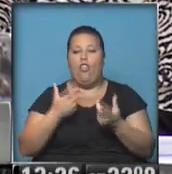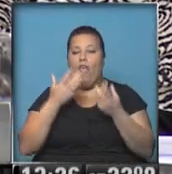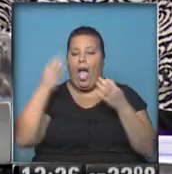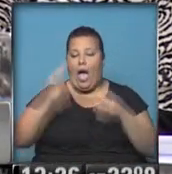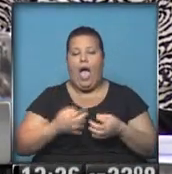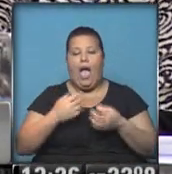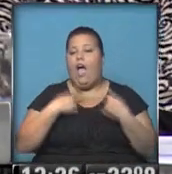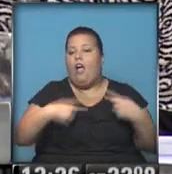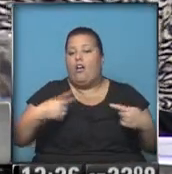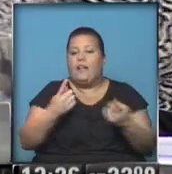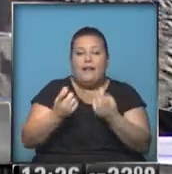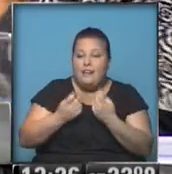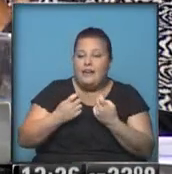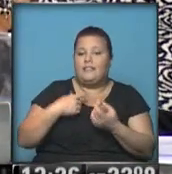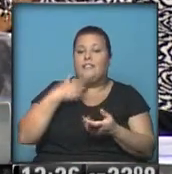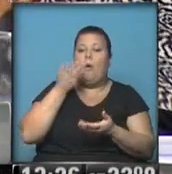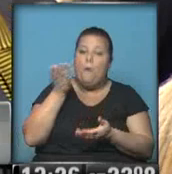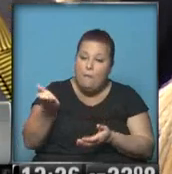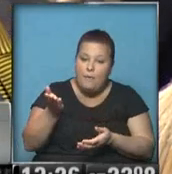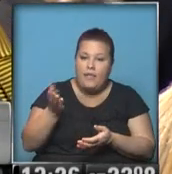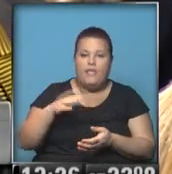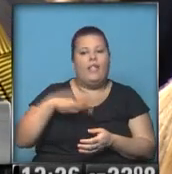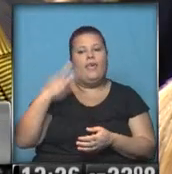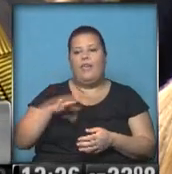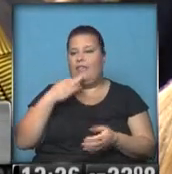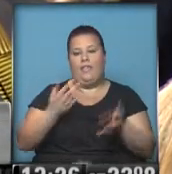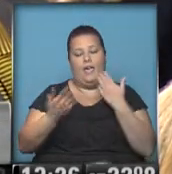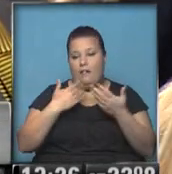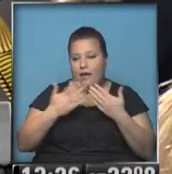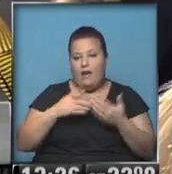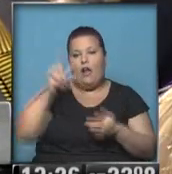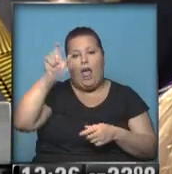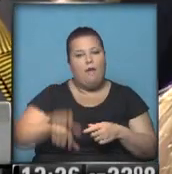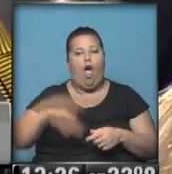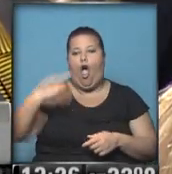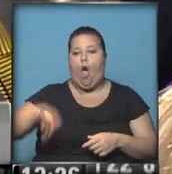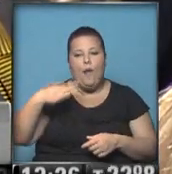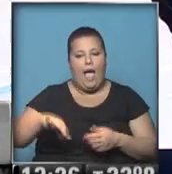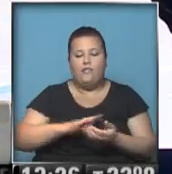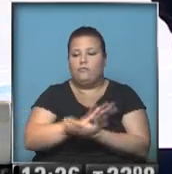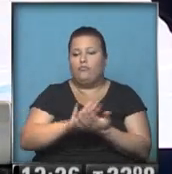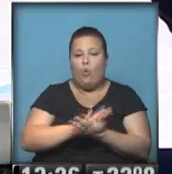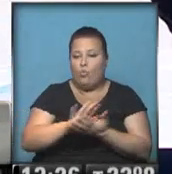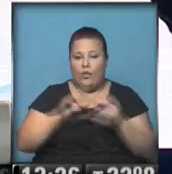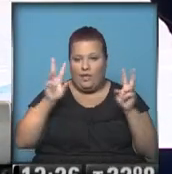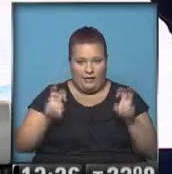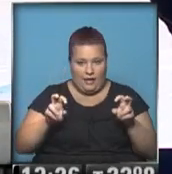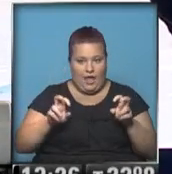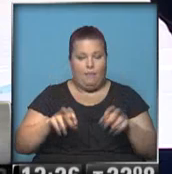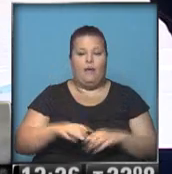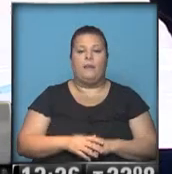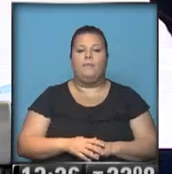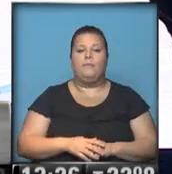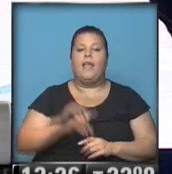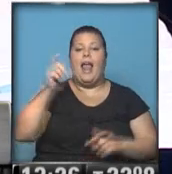el usuario lo requiere o lo contrató, va a tener que sentarse con el usuario de una manera obligatoria a resolver la cuestión, y las asociaciones